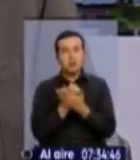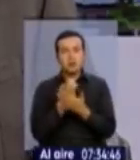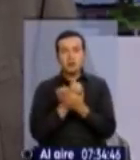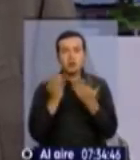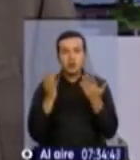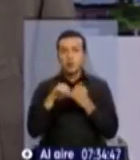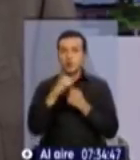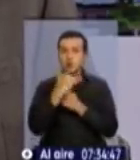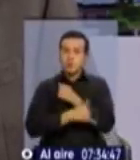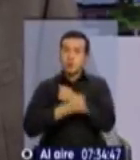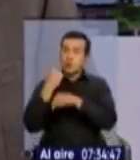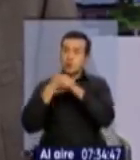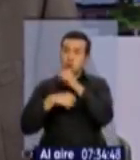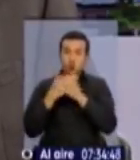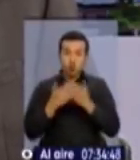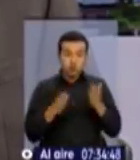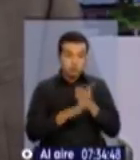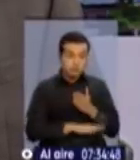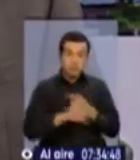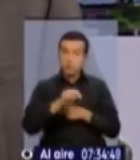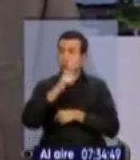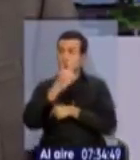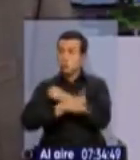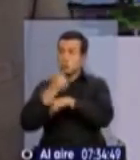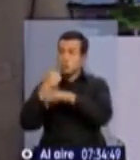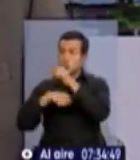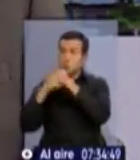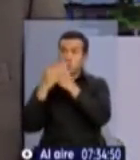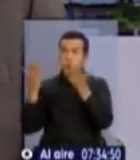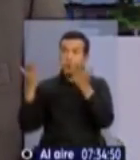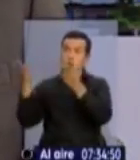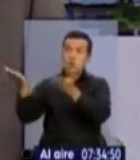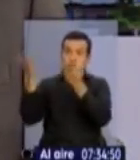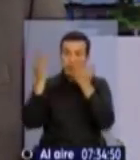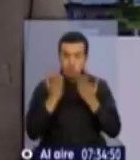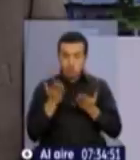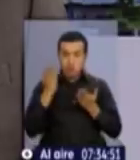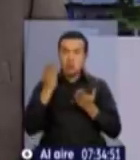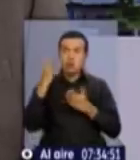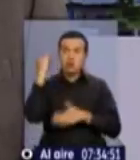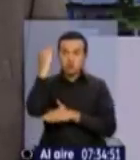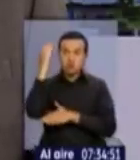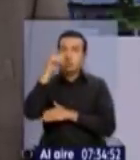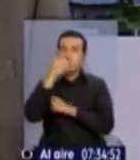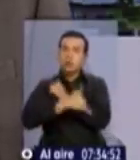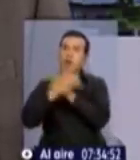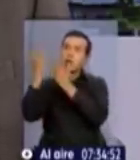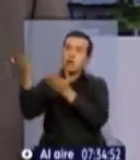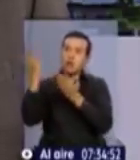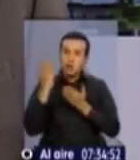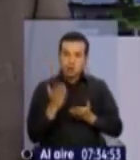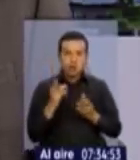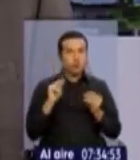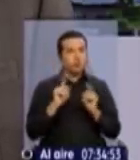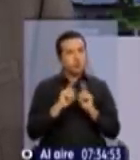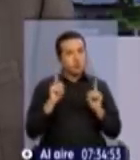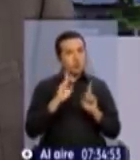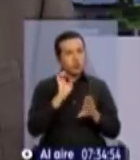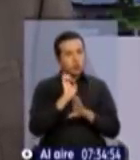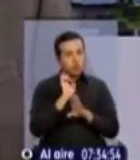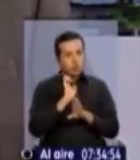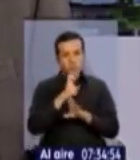bienes primarios pero importar no ciertos bienes secundarios industrializados hacia dónde debe caminar el país hacia